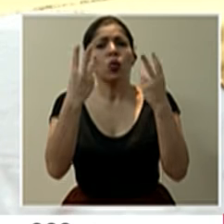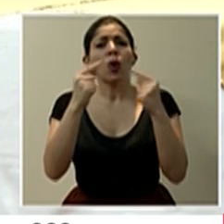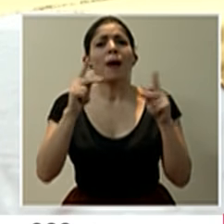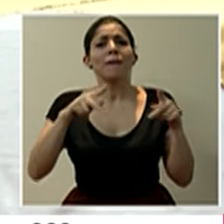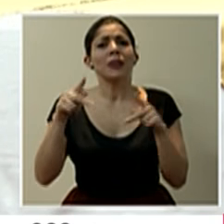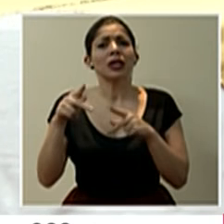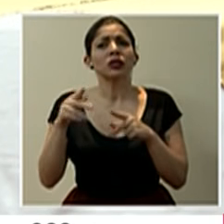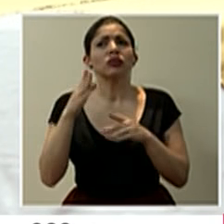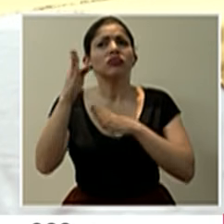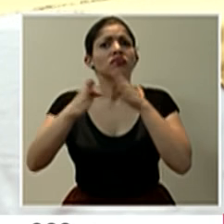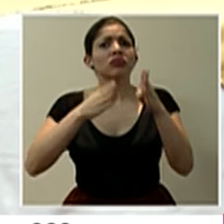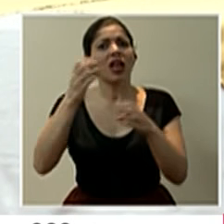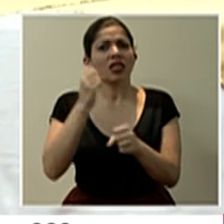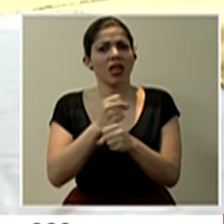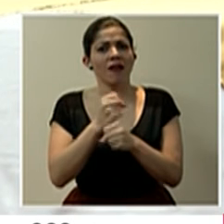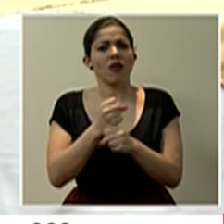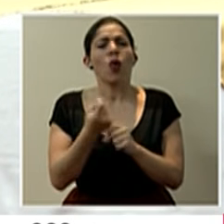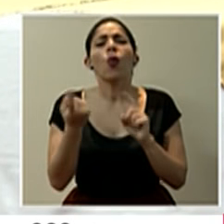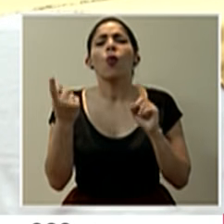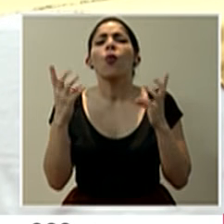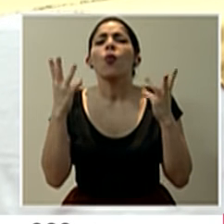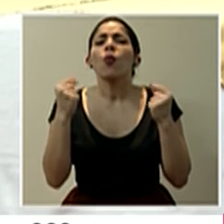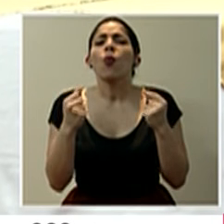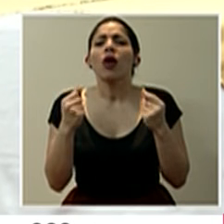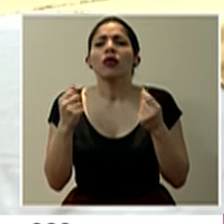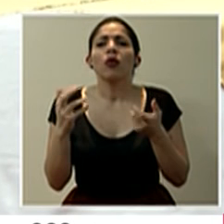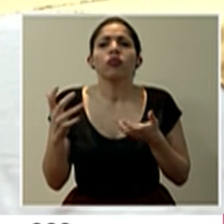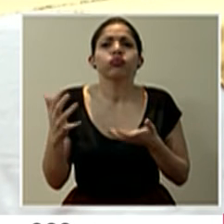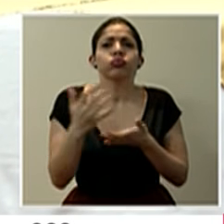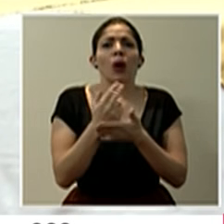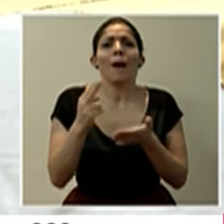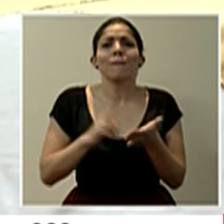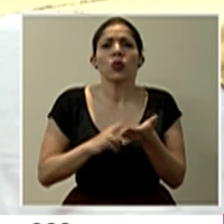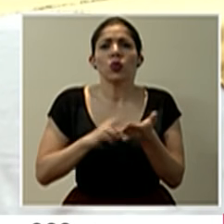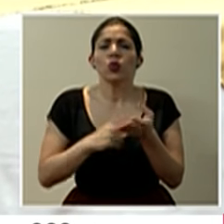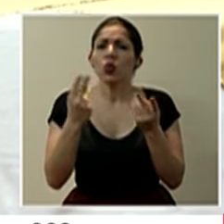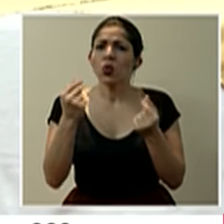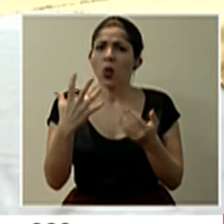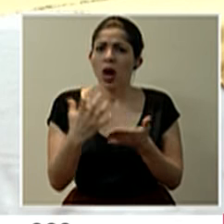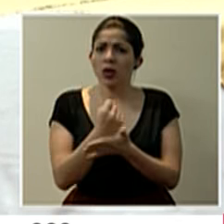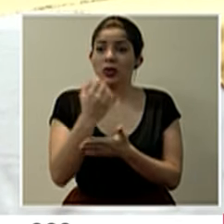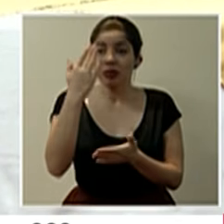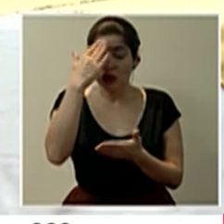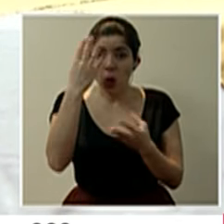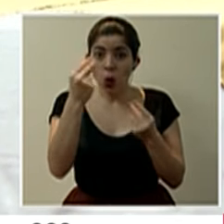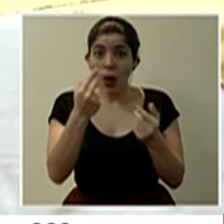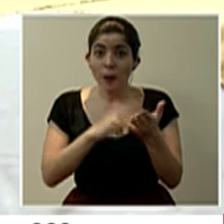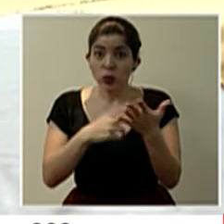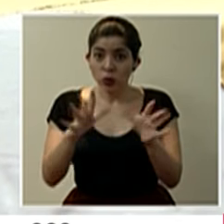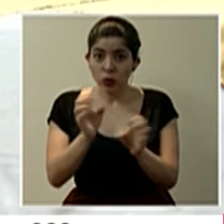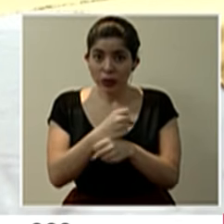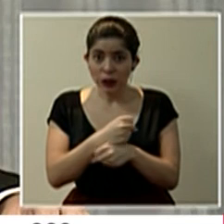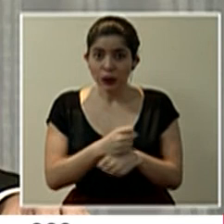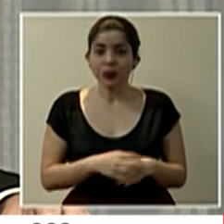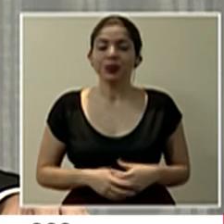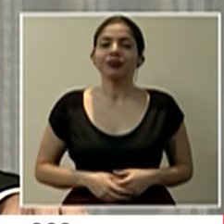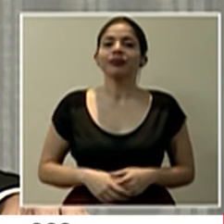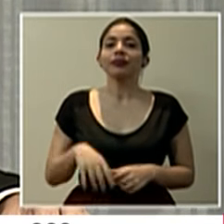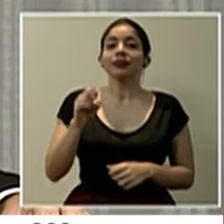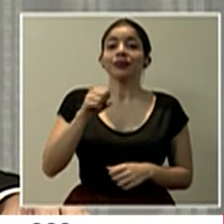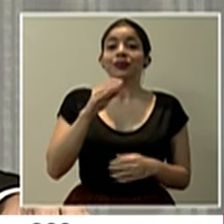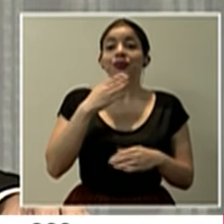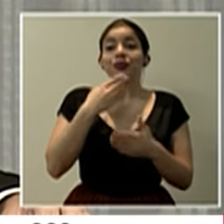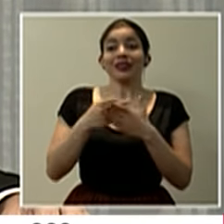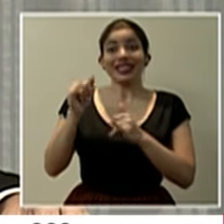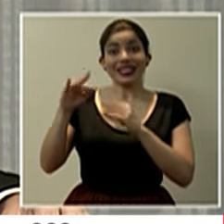van a sus trabajos? ¿Cuál es el monto total recaudado con las multas? ¿Saben cuántas multas se han impugnado? Sí, bueno, esos